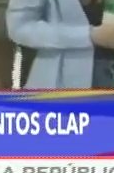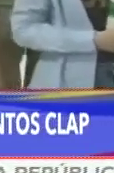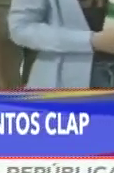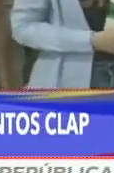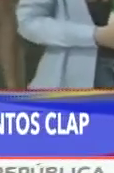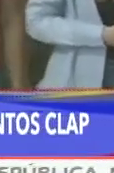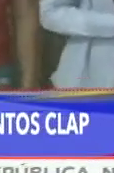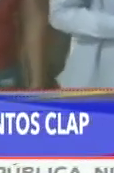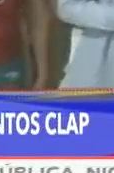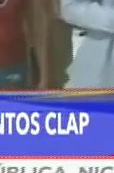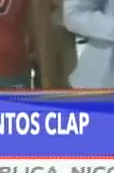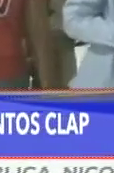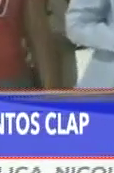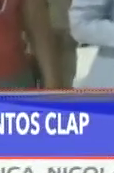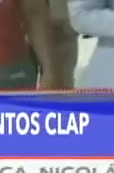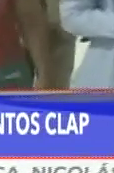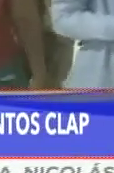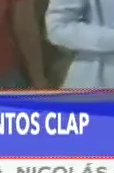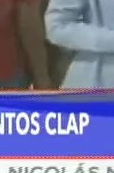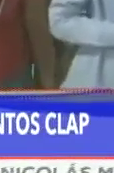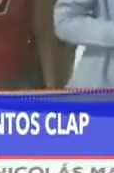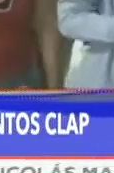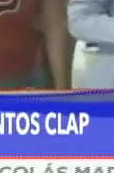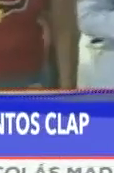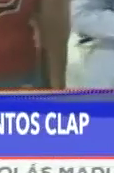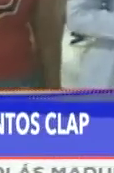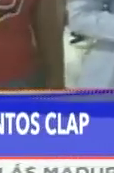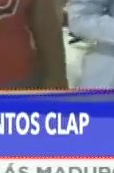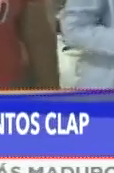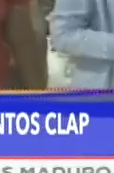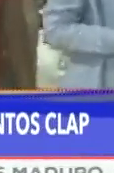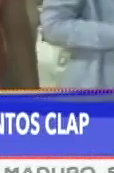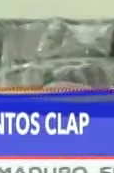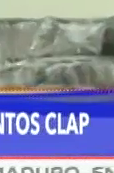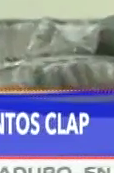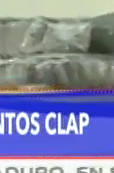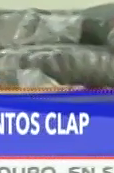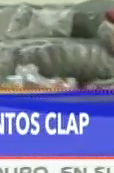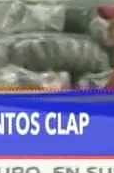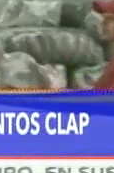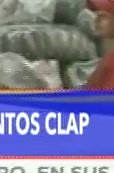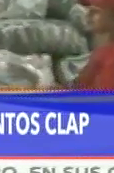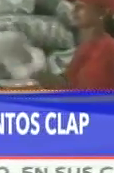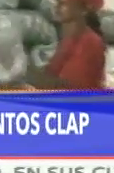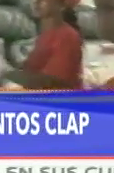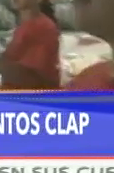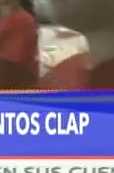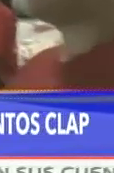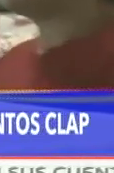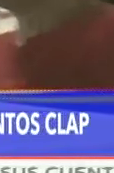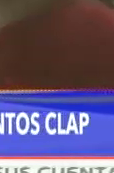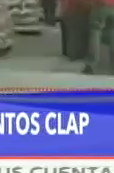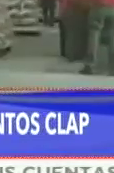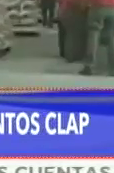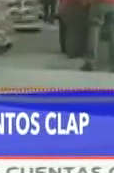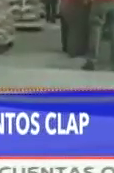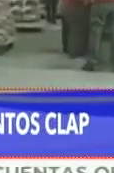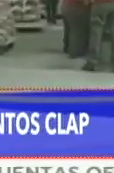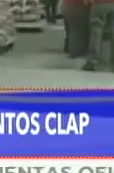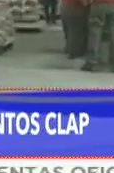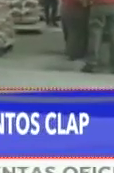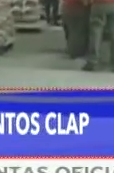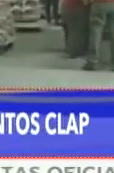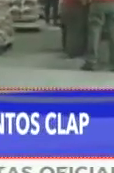lo está viendo todo el país, ya está activo el centro de empaquetado de alimentos, el Arañero de Sabaneta. Un esfuerzo que implica